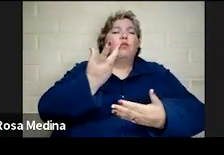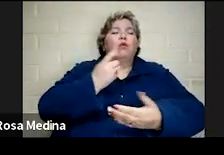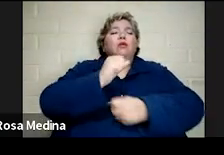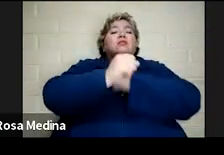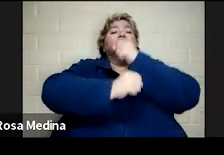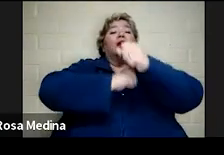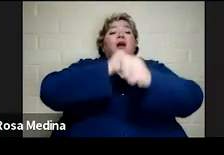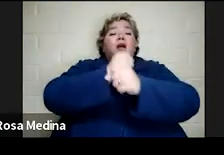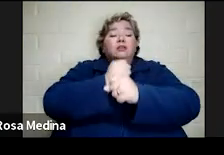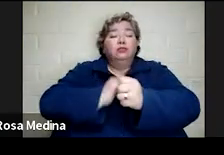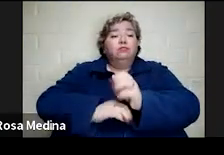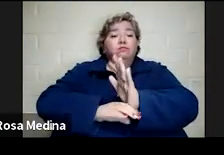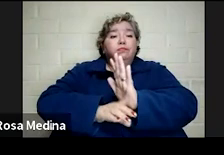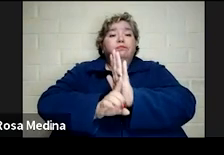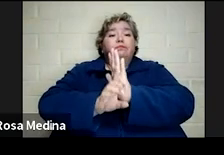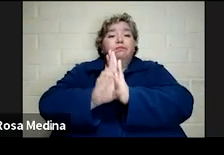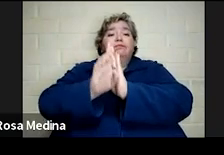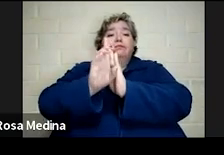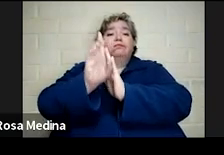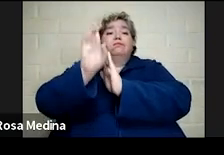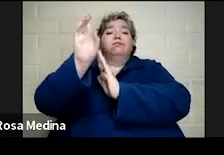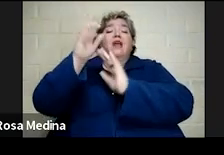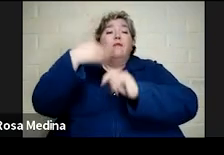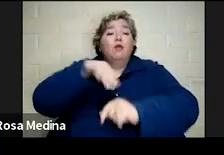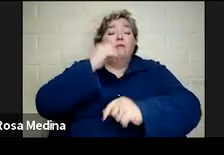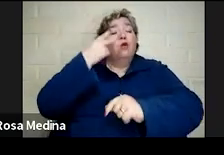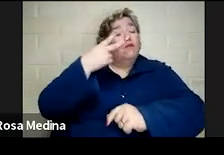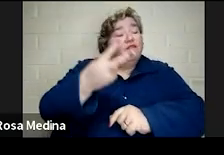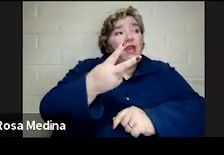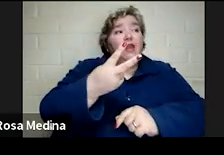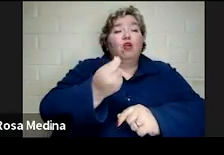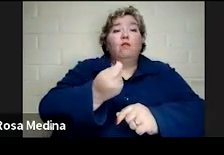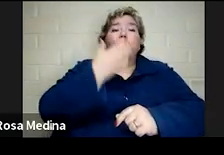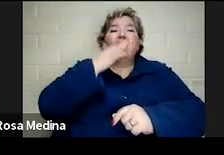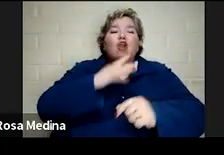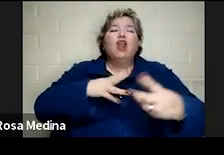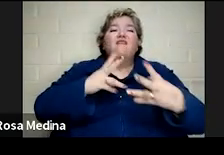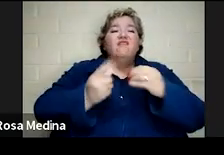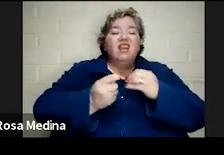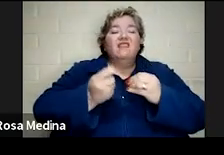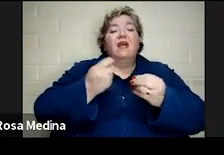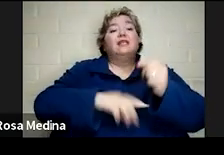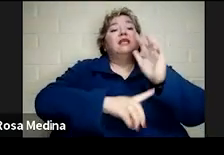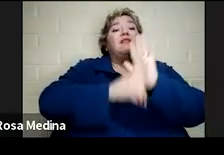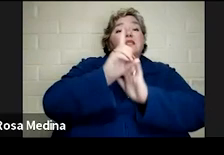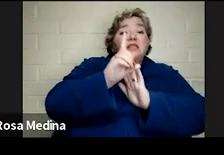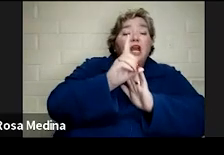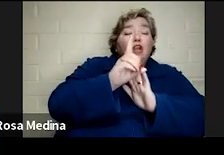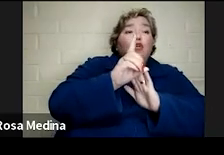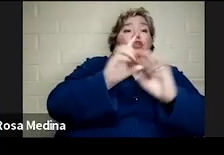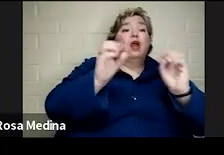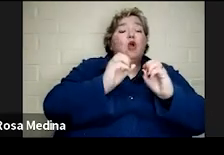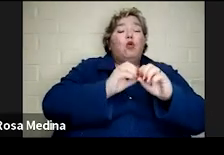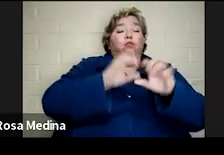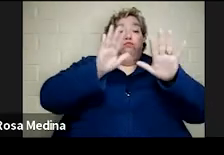mucha más información respecto a sus habilidades, a cómo han ido desarrollándose, si han ido aumentando o si se han mantenido en